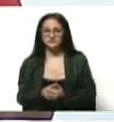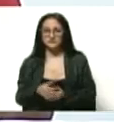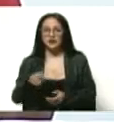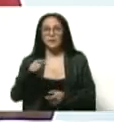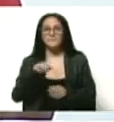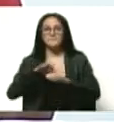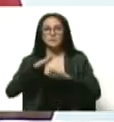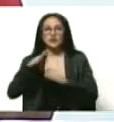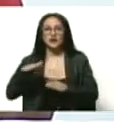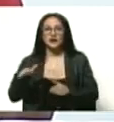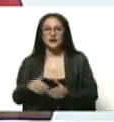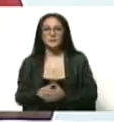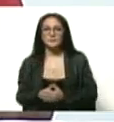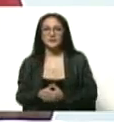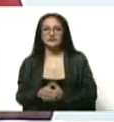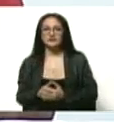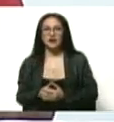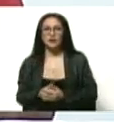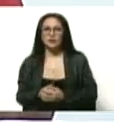de murales que vamos